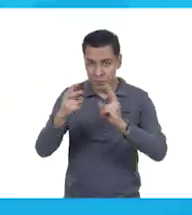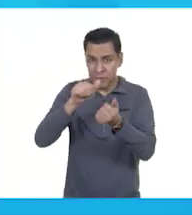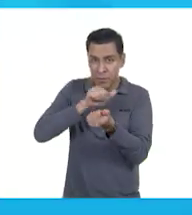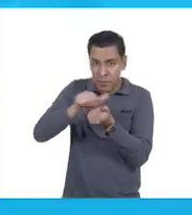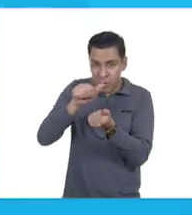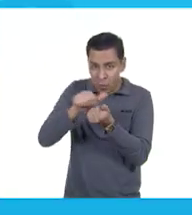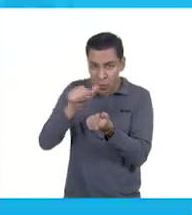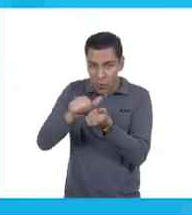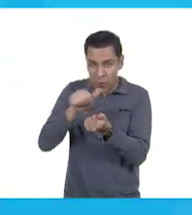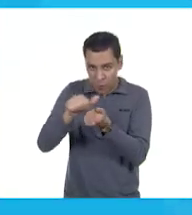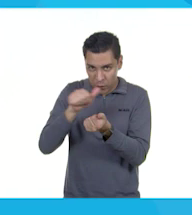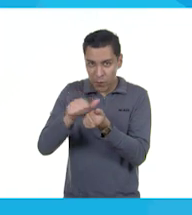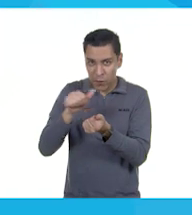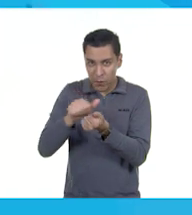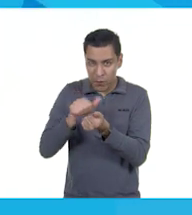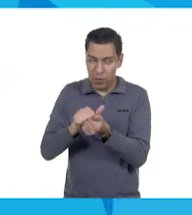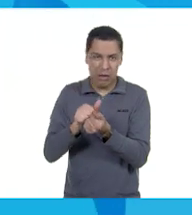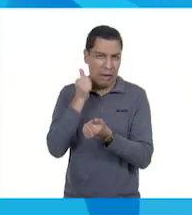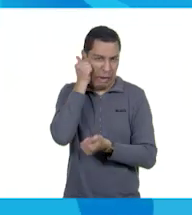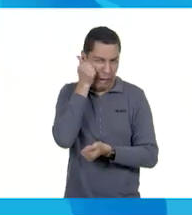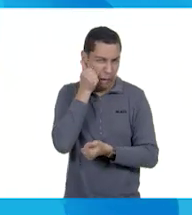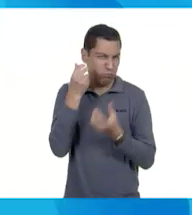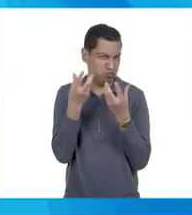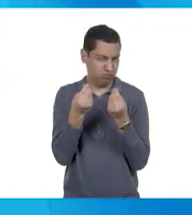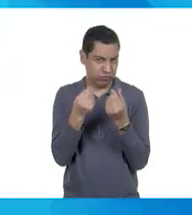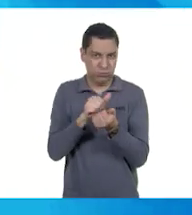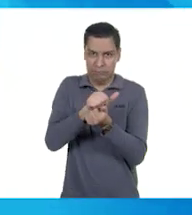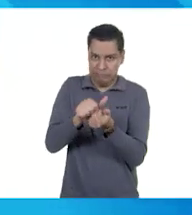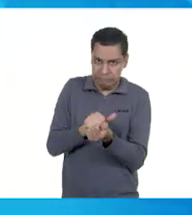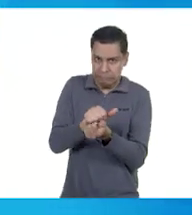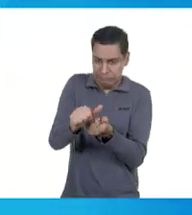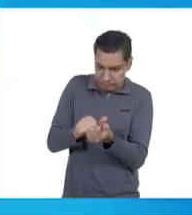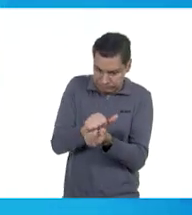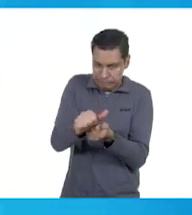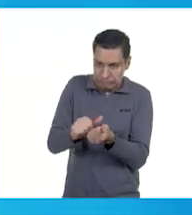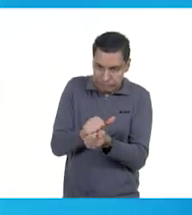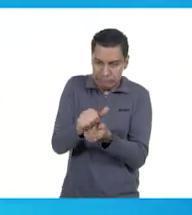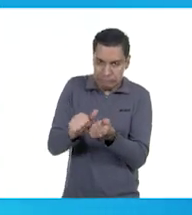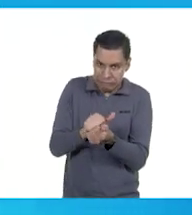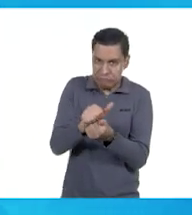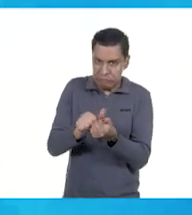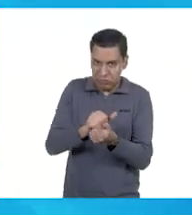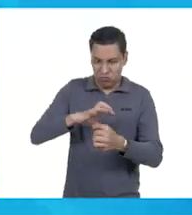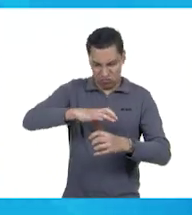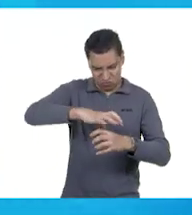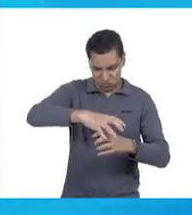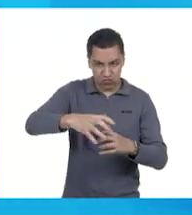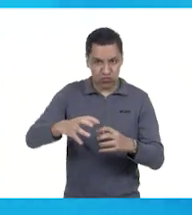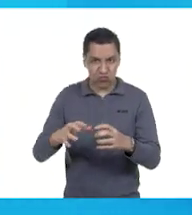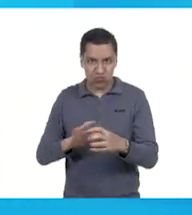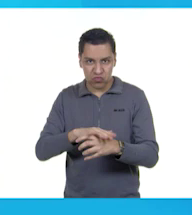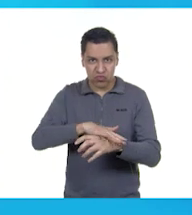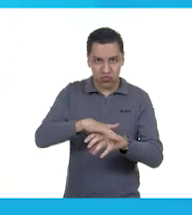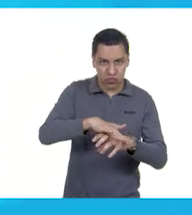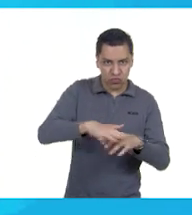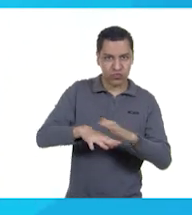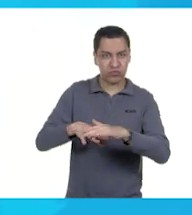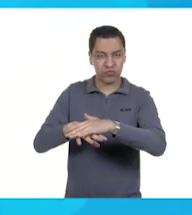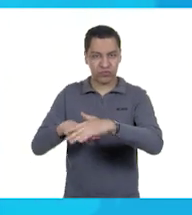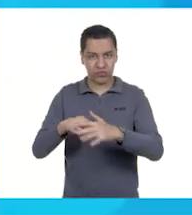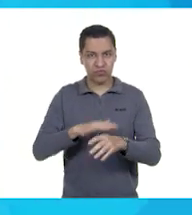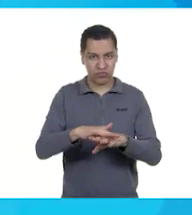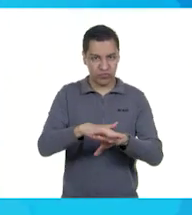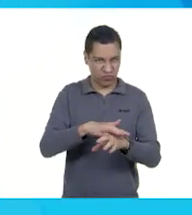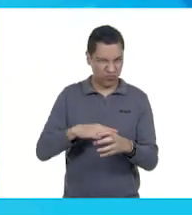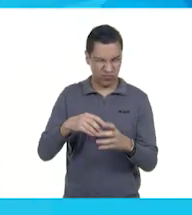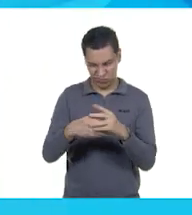un sacate con jabón procedemos a tallar. Debemos de tallar todo bien la fruta o la